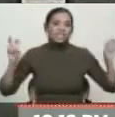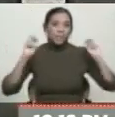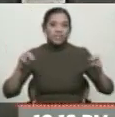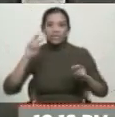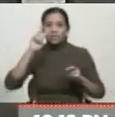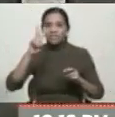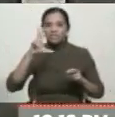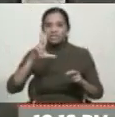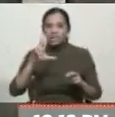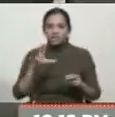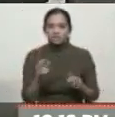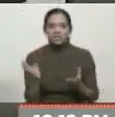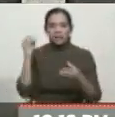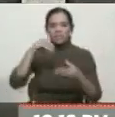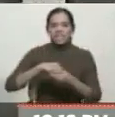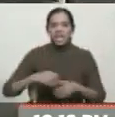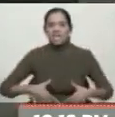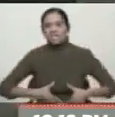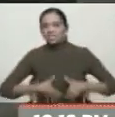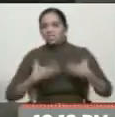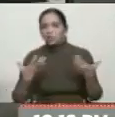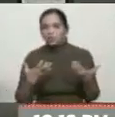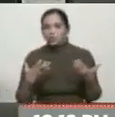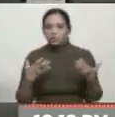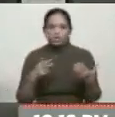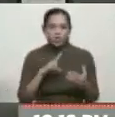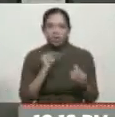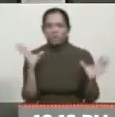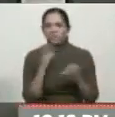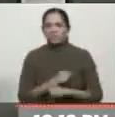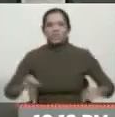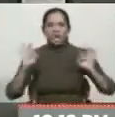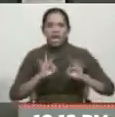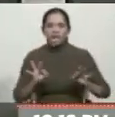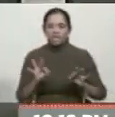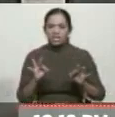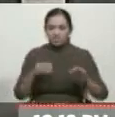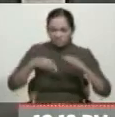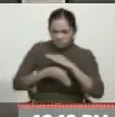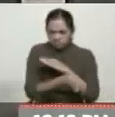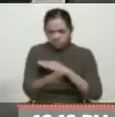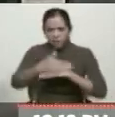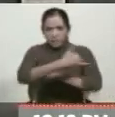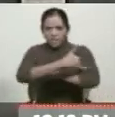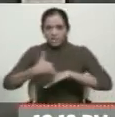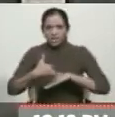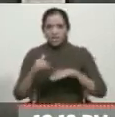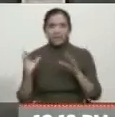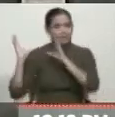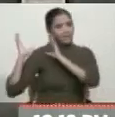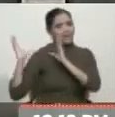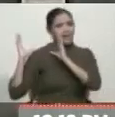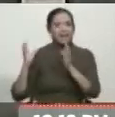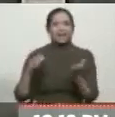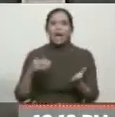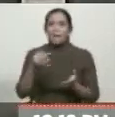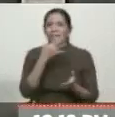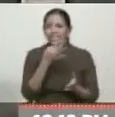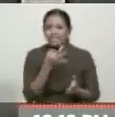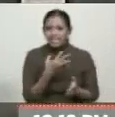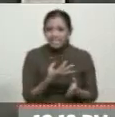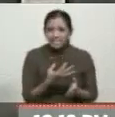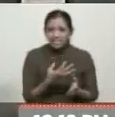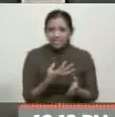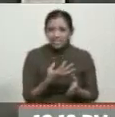rechos, sin creer en nadie, por la frontera, y van a venir con las cajas de medicina. O van a llegar con unos